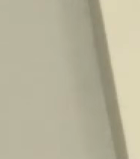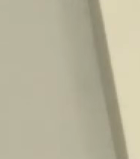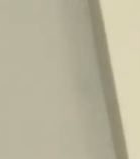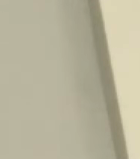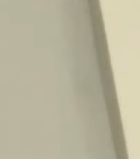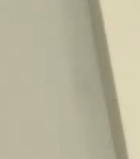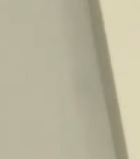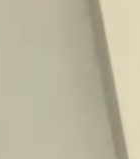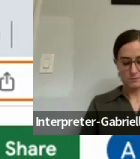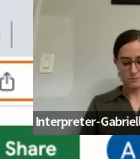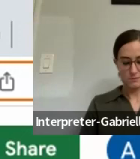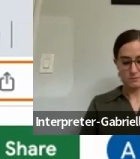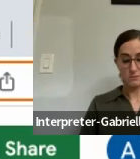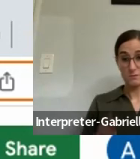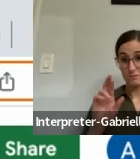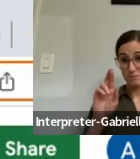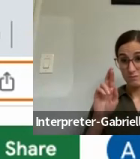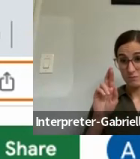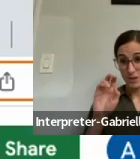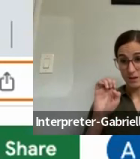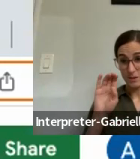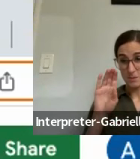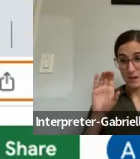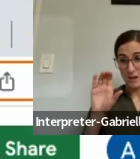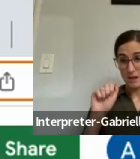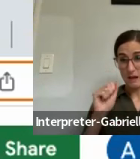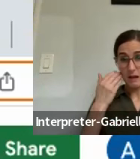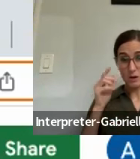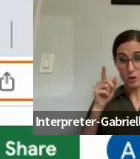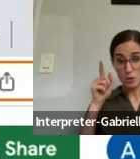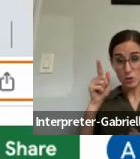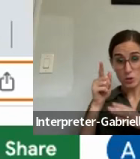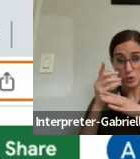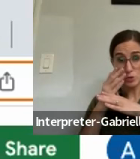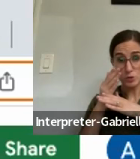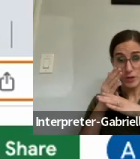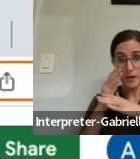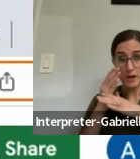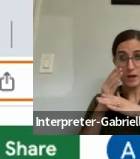Okay, and Rebecca, I don't know if you're going to share this. Oh, your face is sharing it.